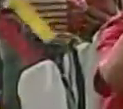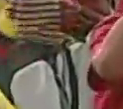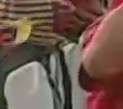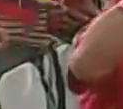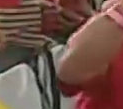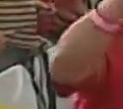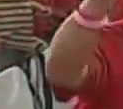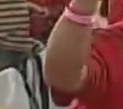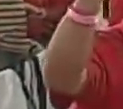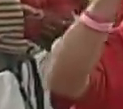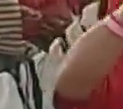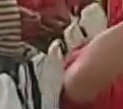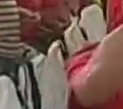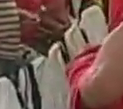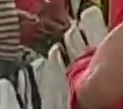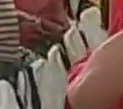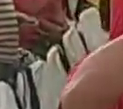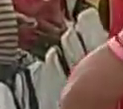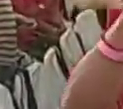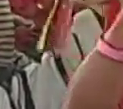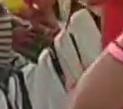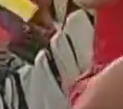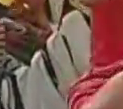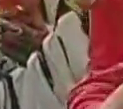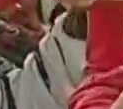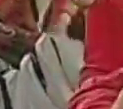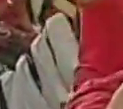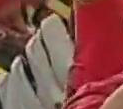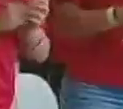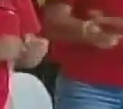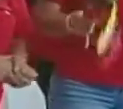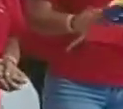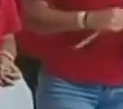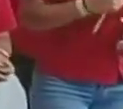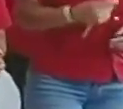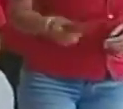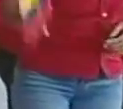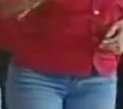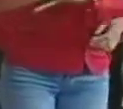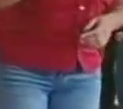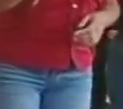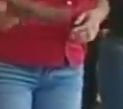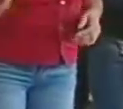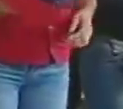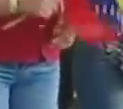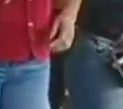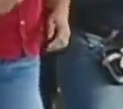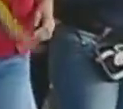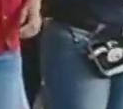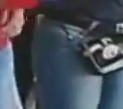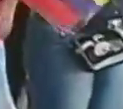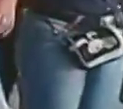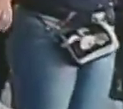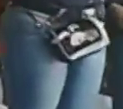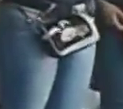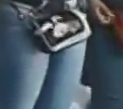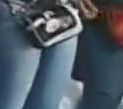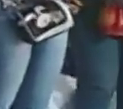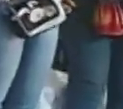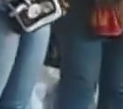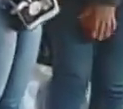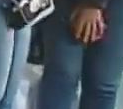Ministerio del Poder Popular para la Educación. De esta manera se reivindica a más de un millón de trabajadores de